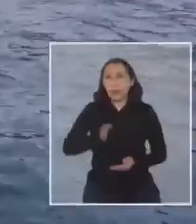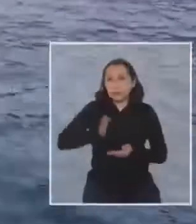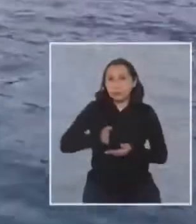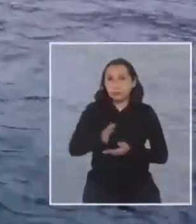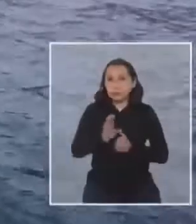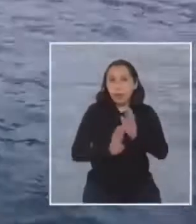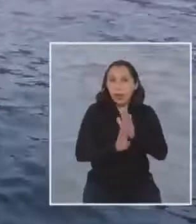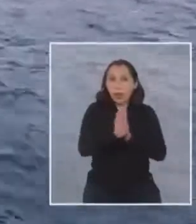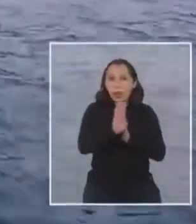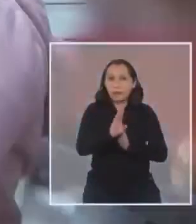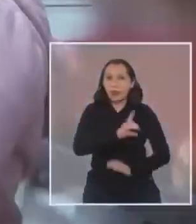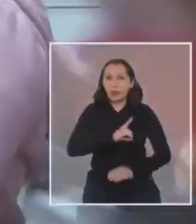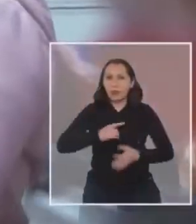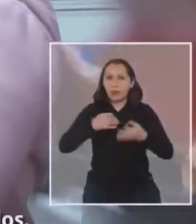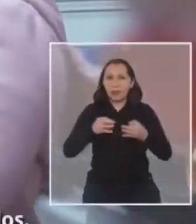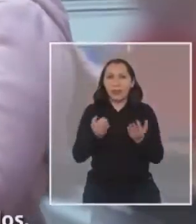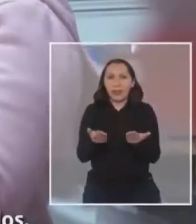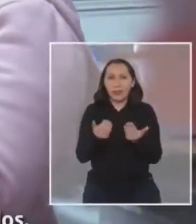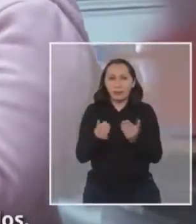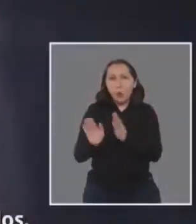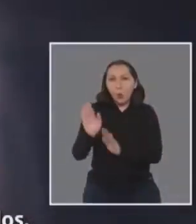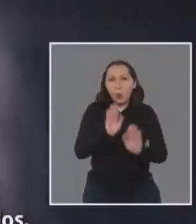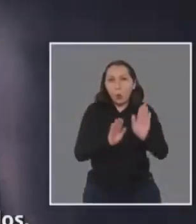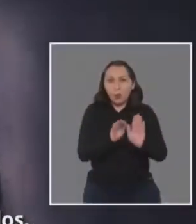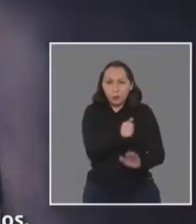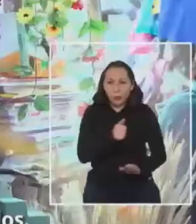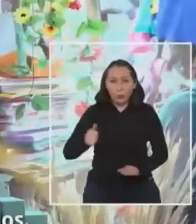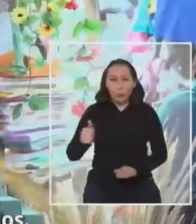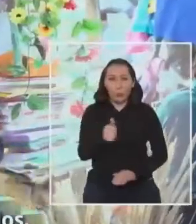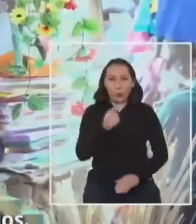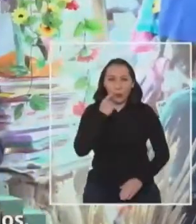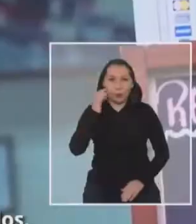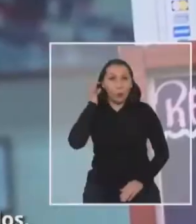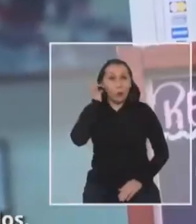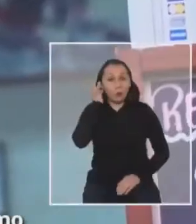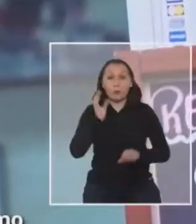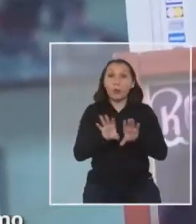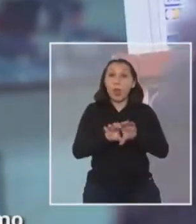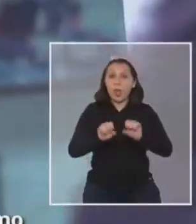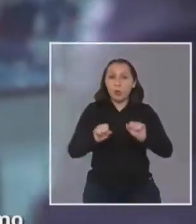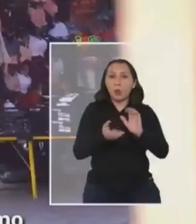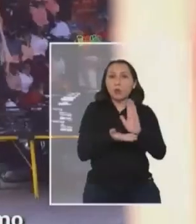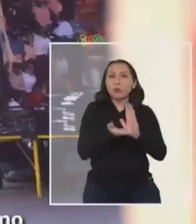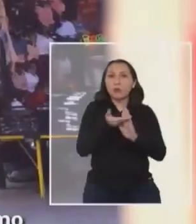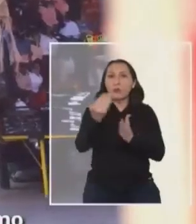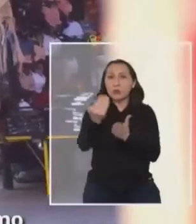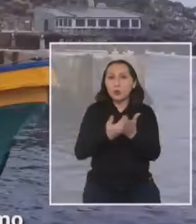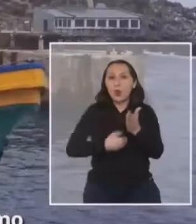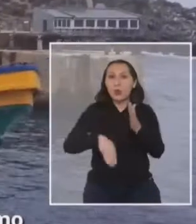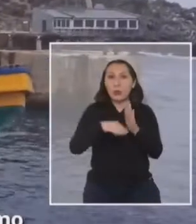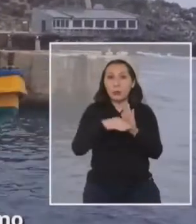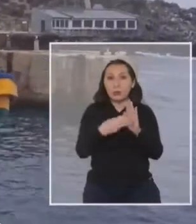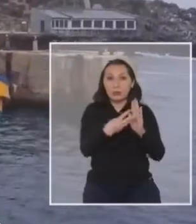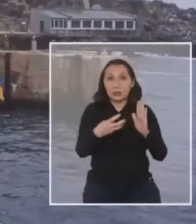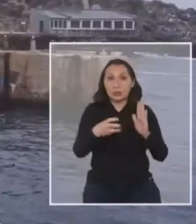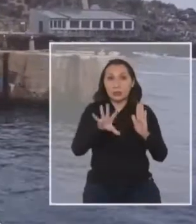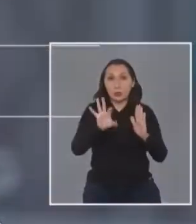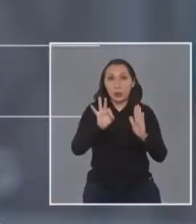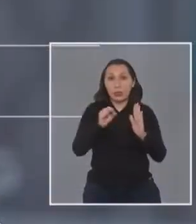Para seguir avanzando en dignidad, necesitamos cuidarnos entre todas y todos. Acordamos el aumento del sueldo mínimo